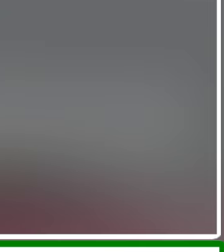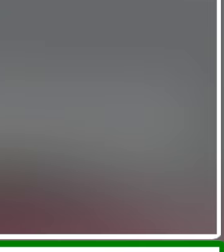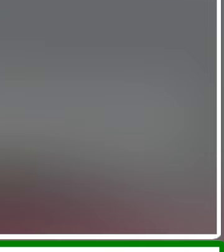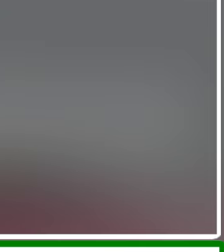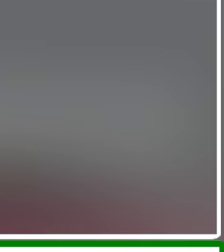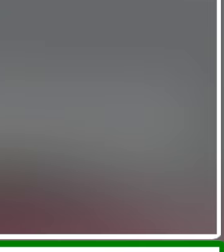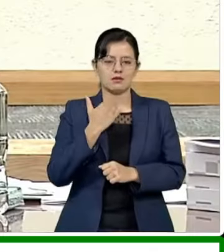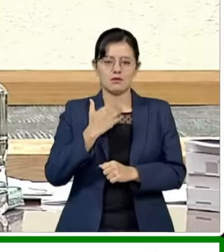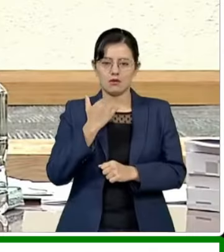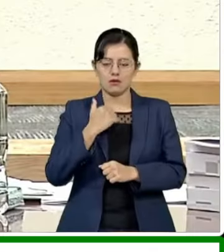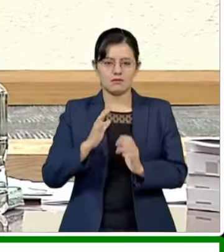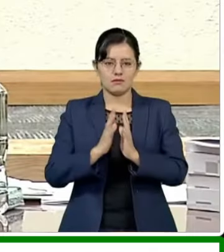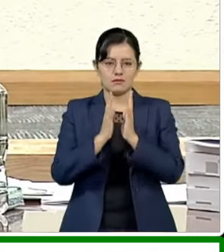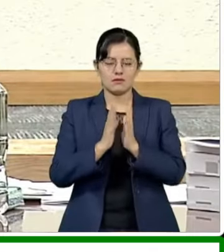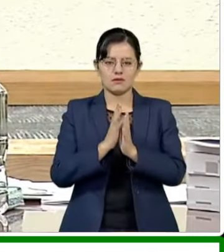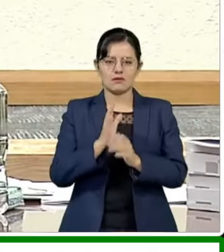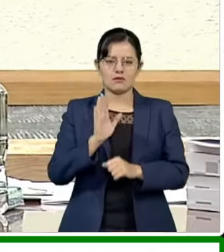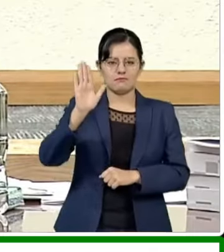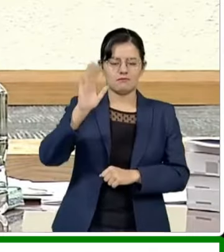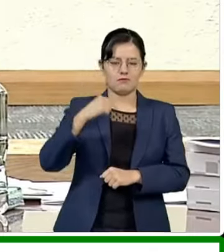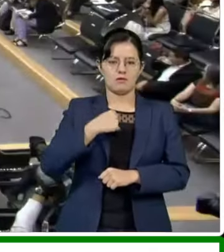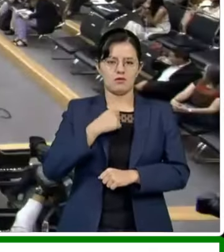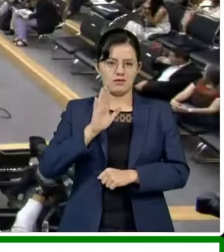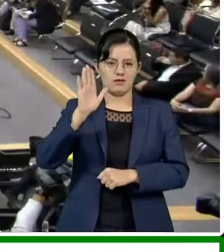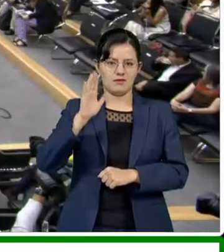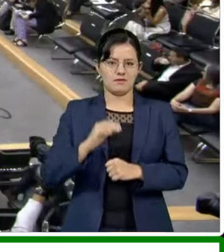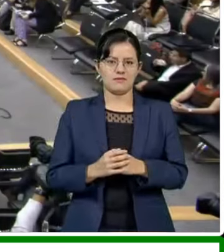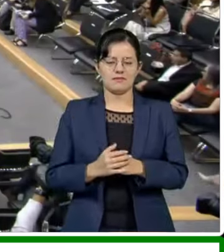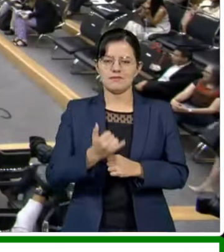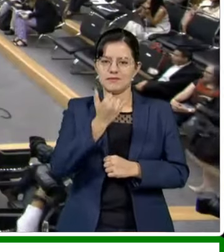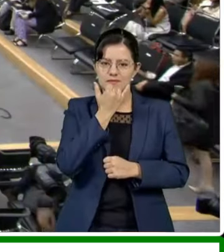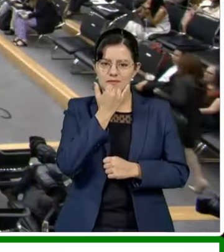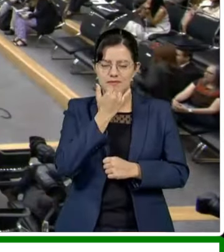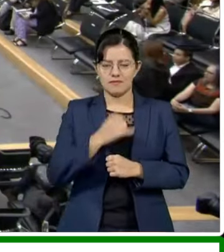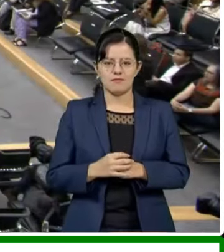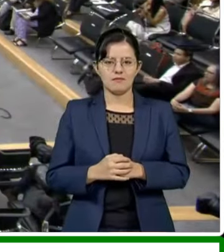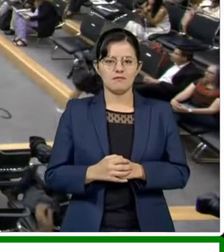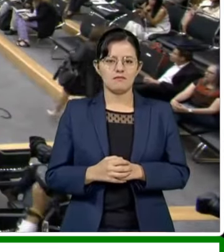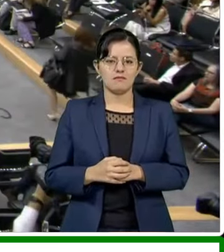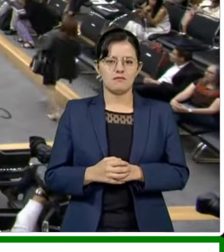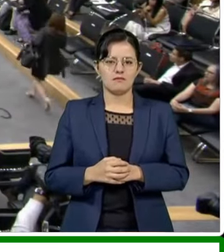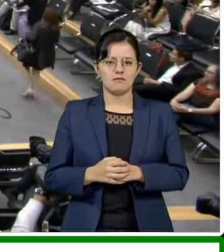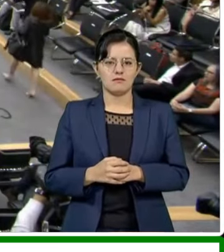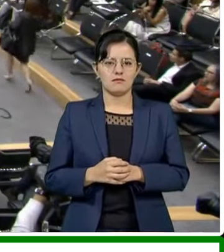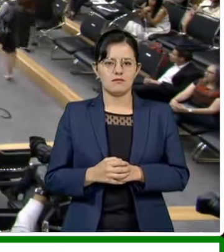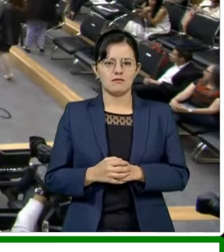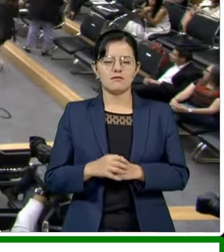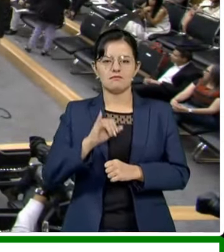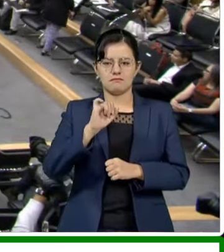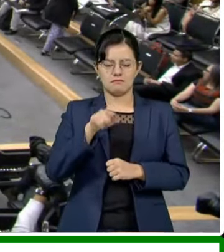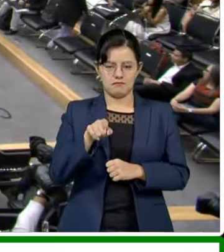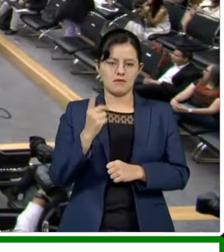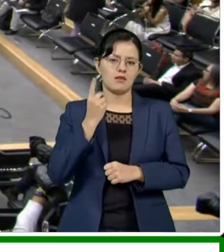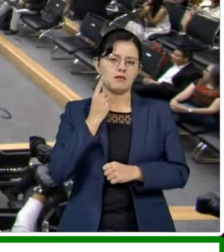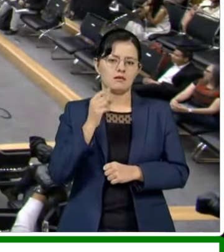INE. Secretaria. Sí, yo pedí la palabra, presidenta. Ah, perdón. Yo estaba levantando la mano. Sí. Bien, de manera virtual,